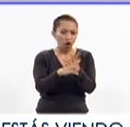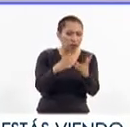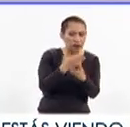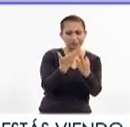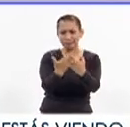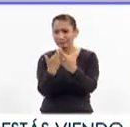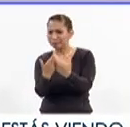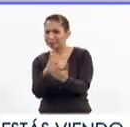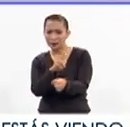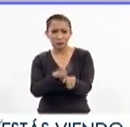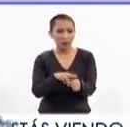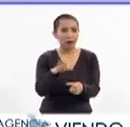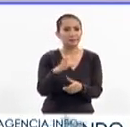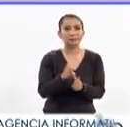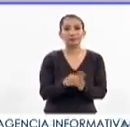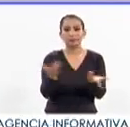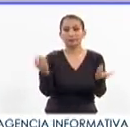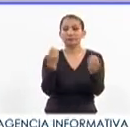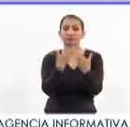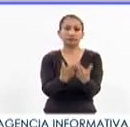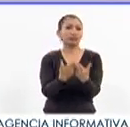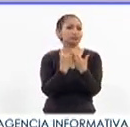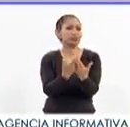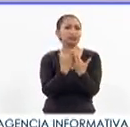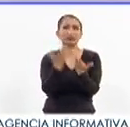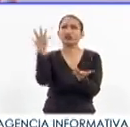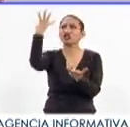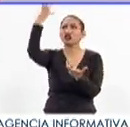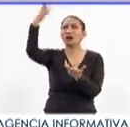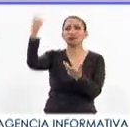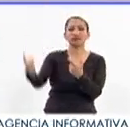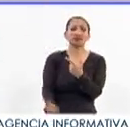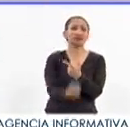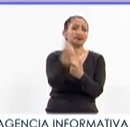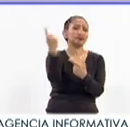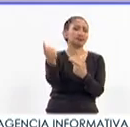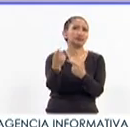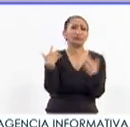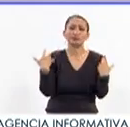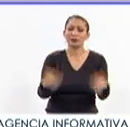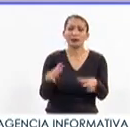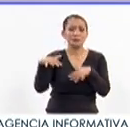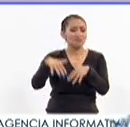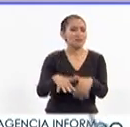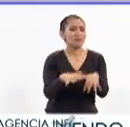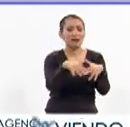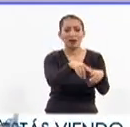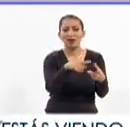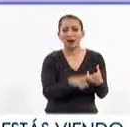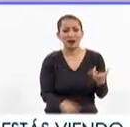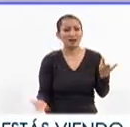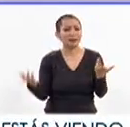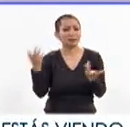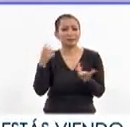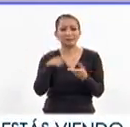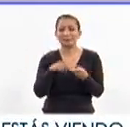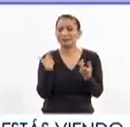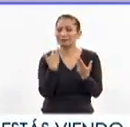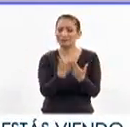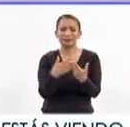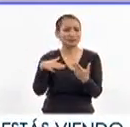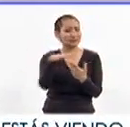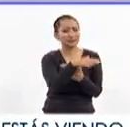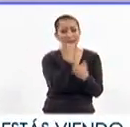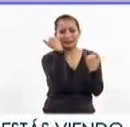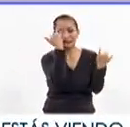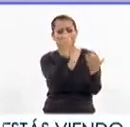¿no? Una fuente inagotable de sol perpetuo, mares, costas, mares, costas, una gran cantidad,